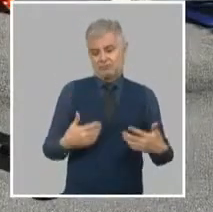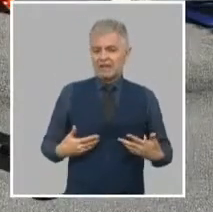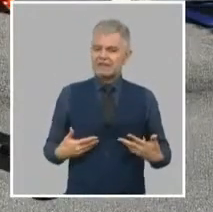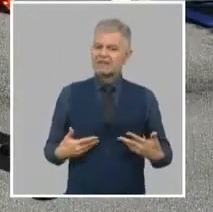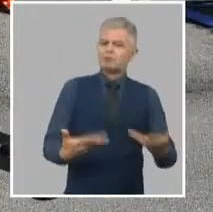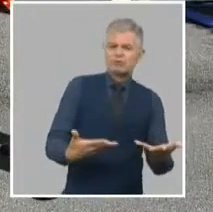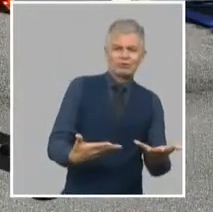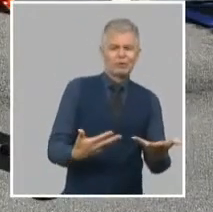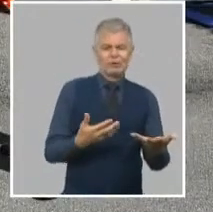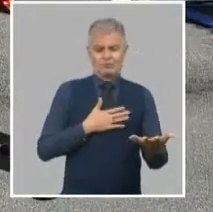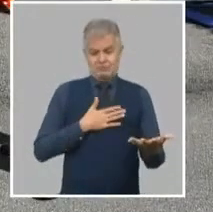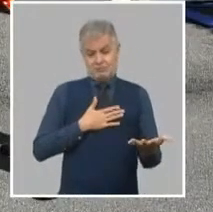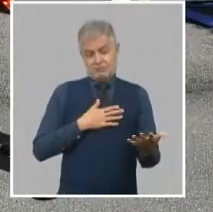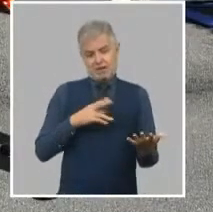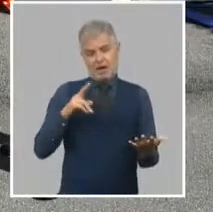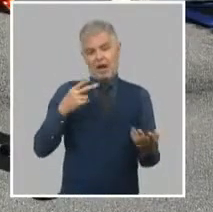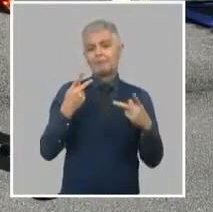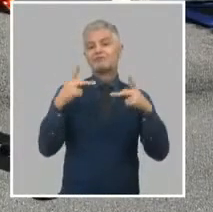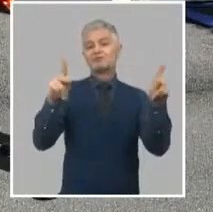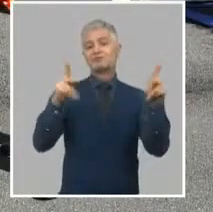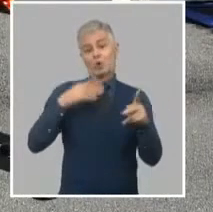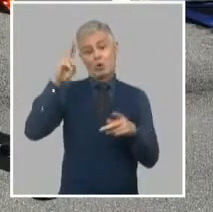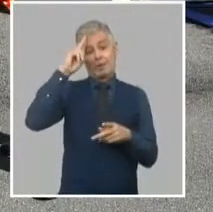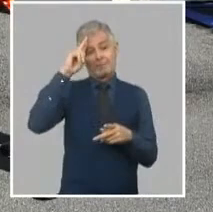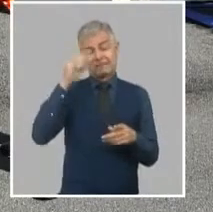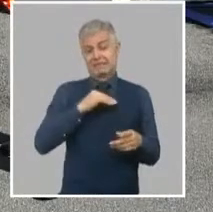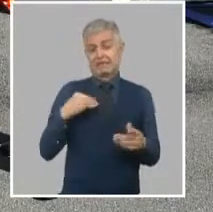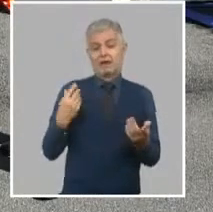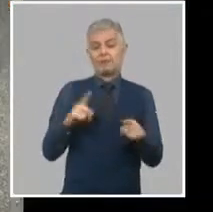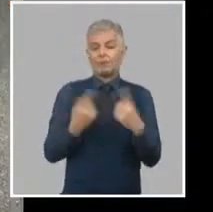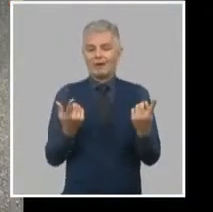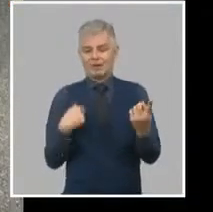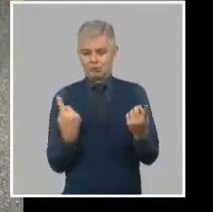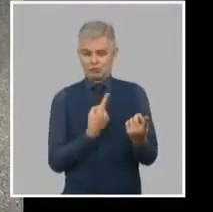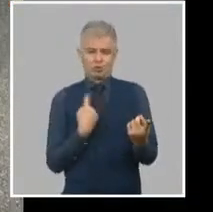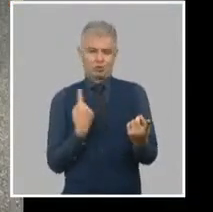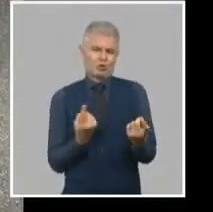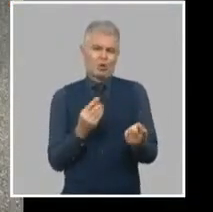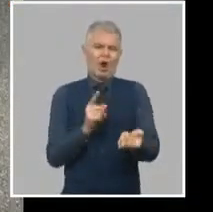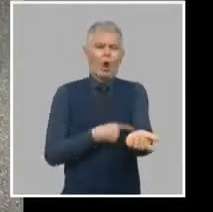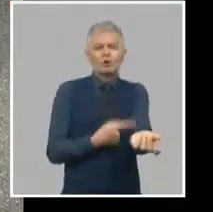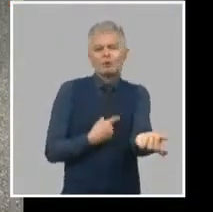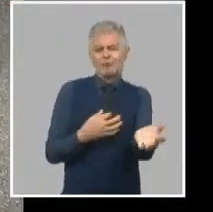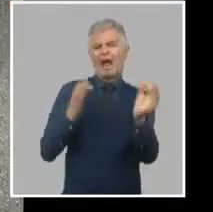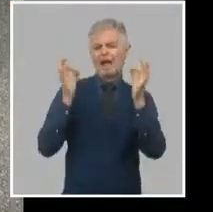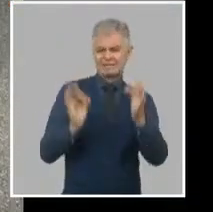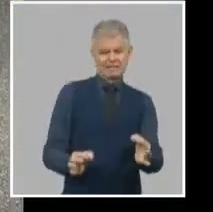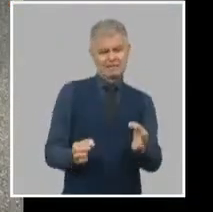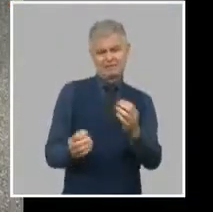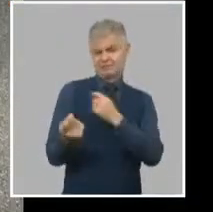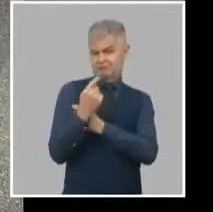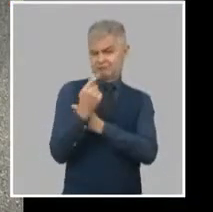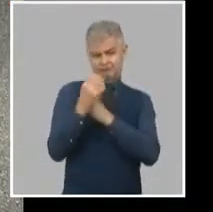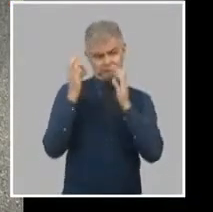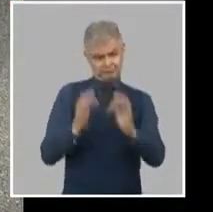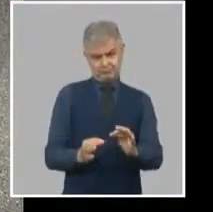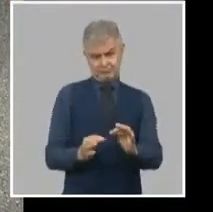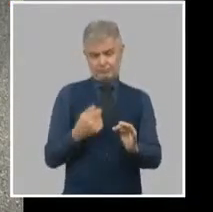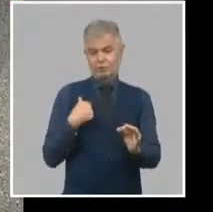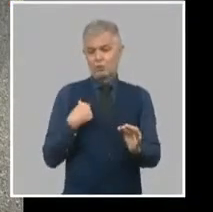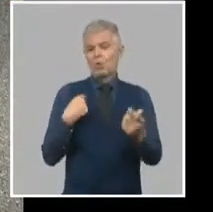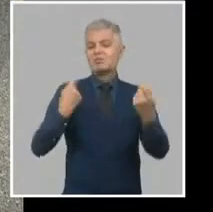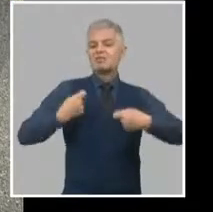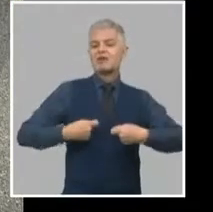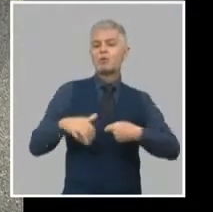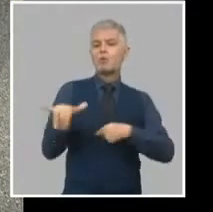que nuestra profesión nos asegura por la formación que tenemos. Y entonces yo decía, tengo que estar a la altura de todas estas personas que